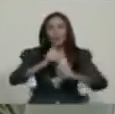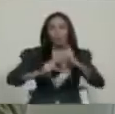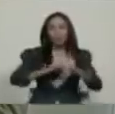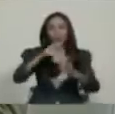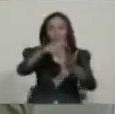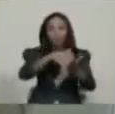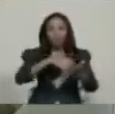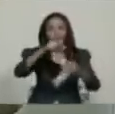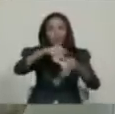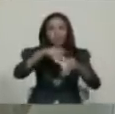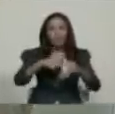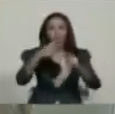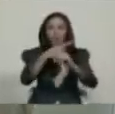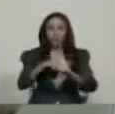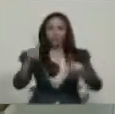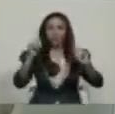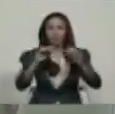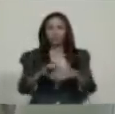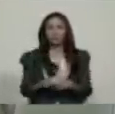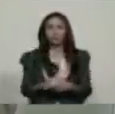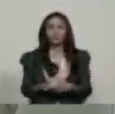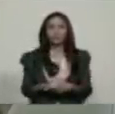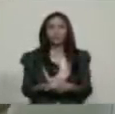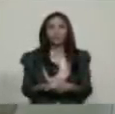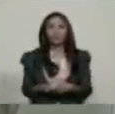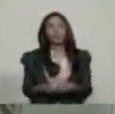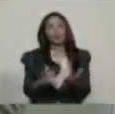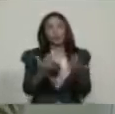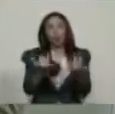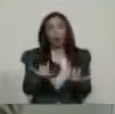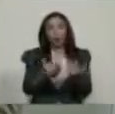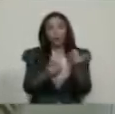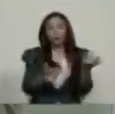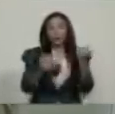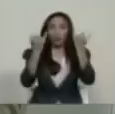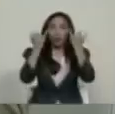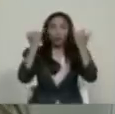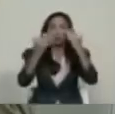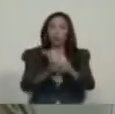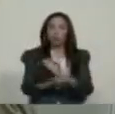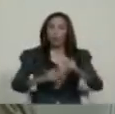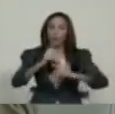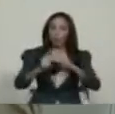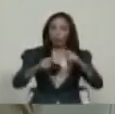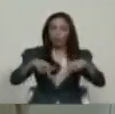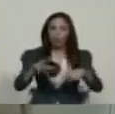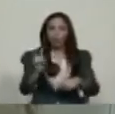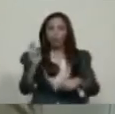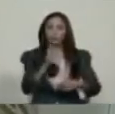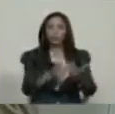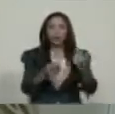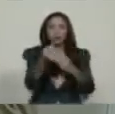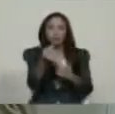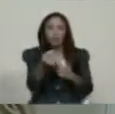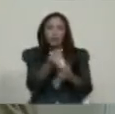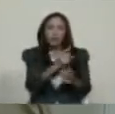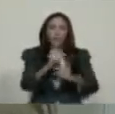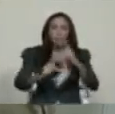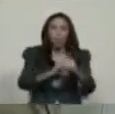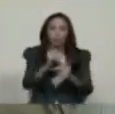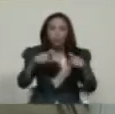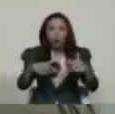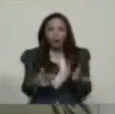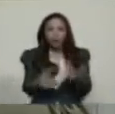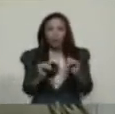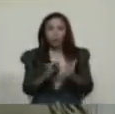la producción de semilla in vitro, con un sustrato ya de producción nacional, que es un sustrato gelatinoso, que se consiguió